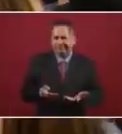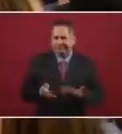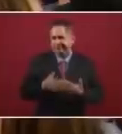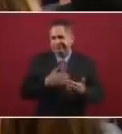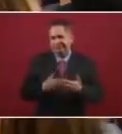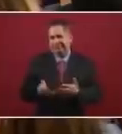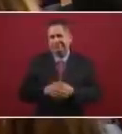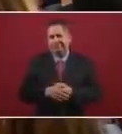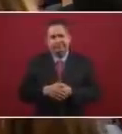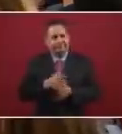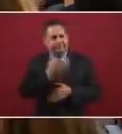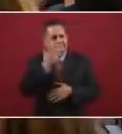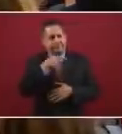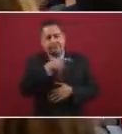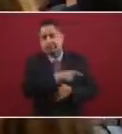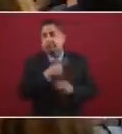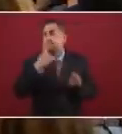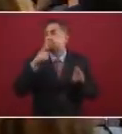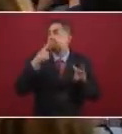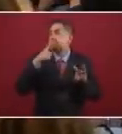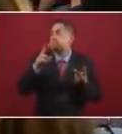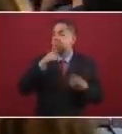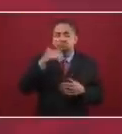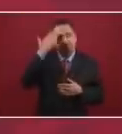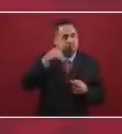ya es como deporte nacional